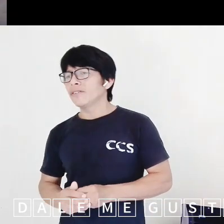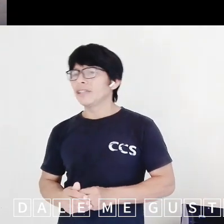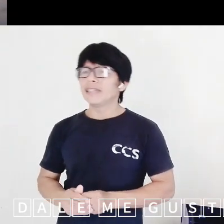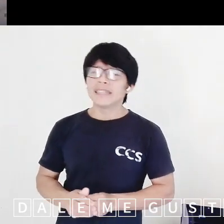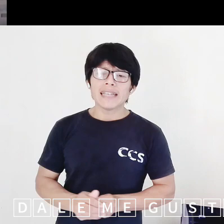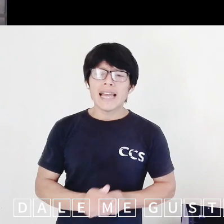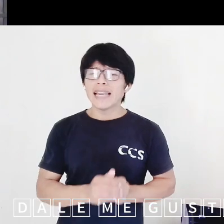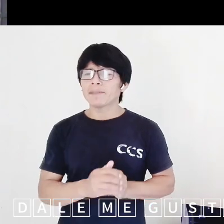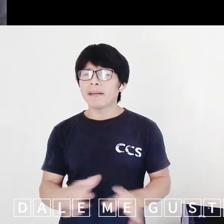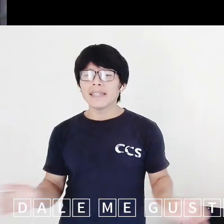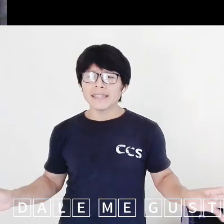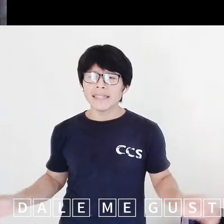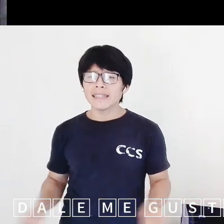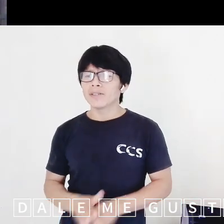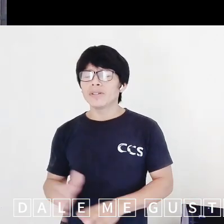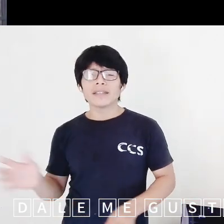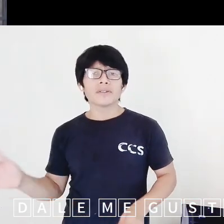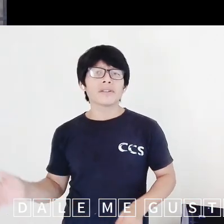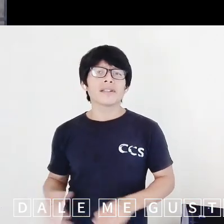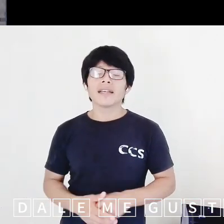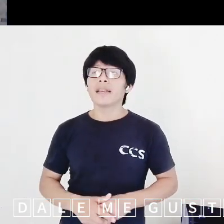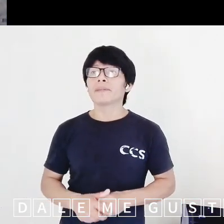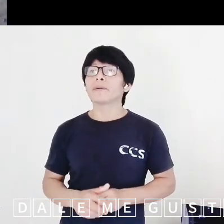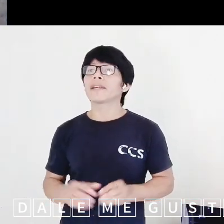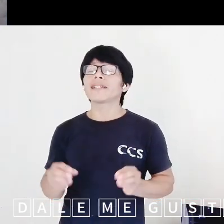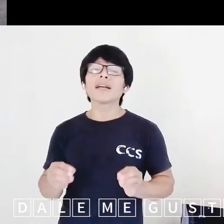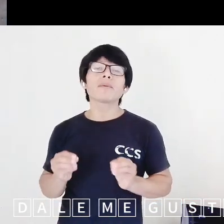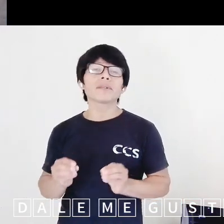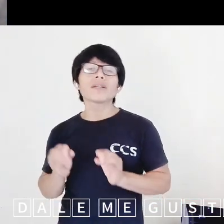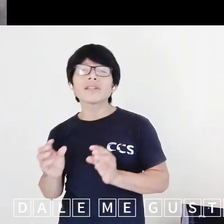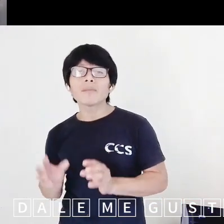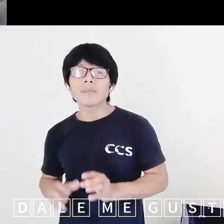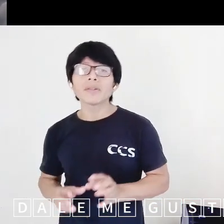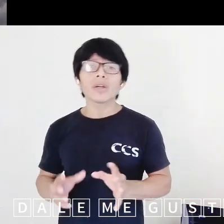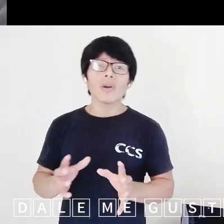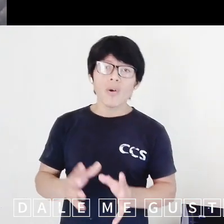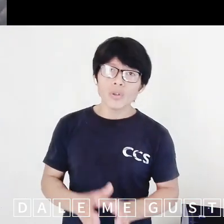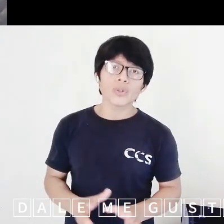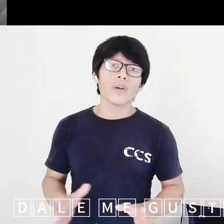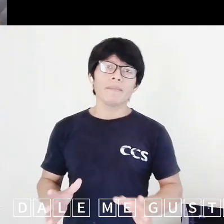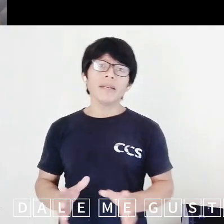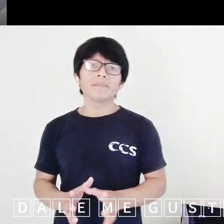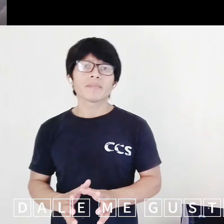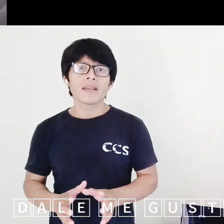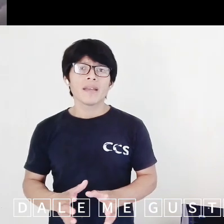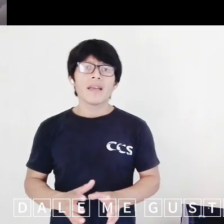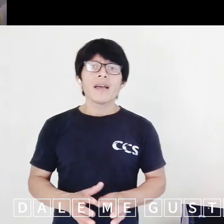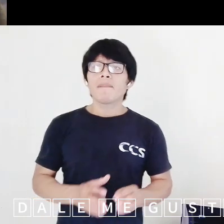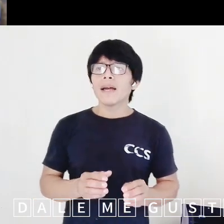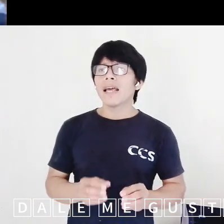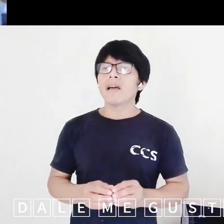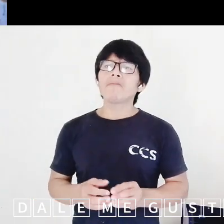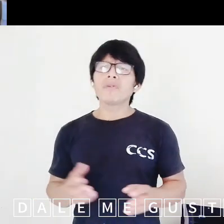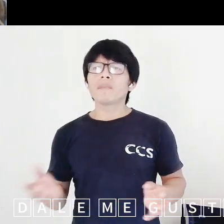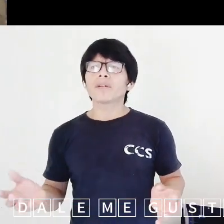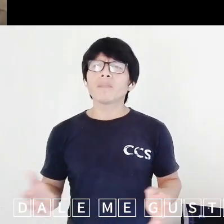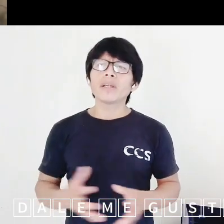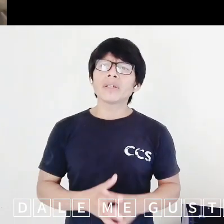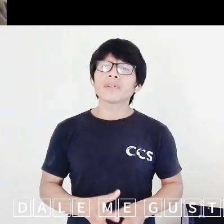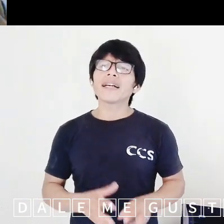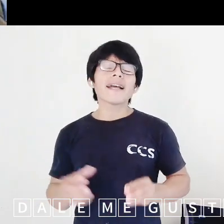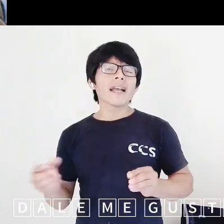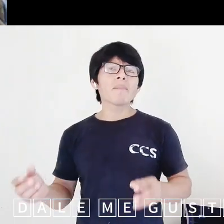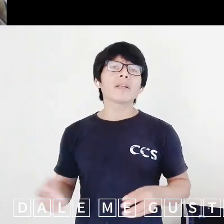en serio, y a las panistas, incluidas Xochitl Gálvez, porque están aprovechando este momento del 8M para un